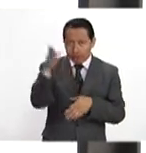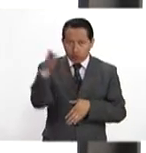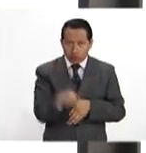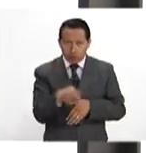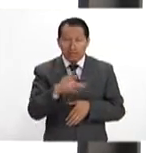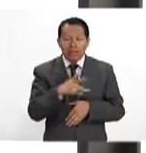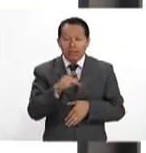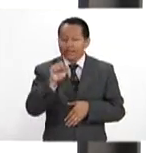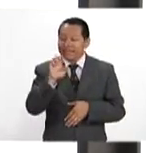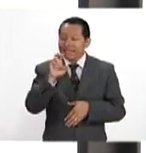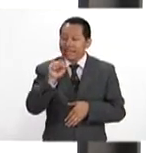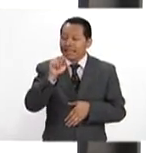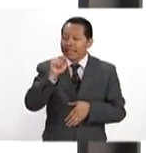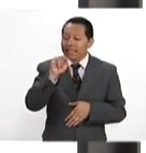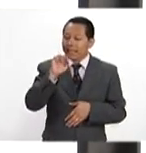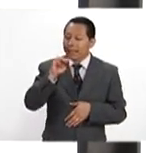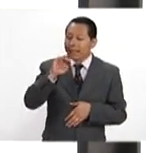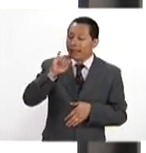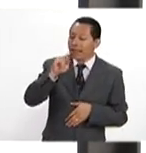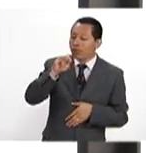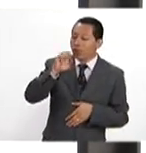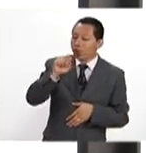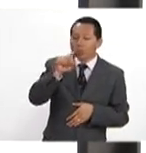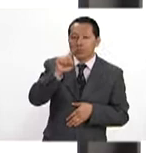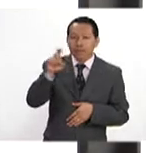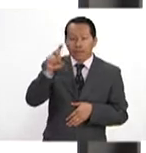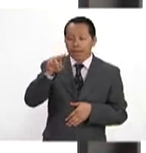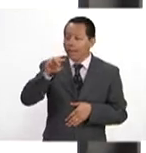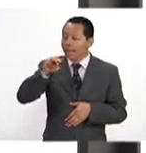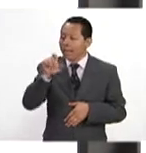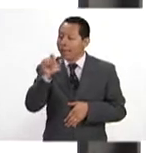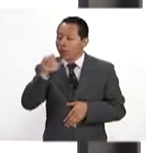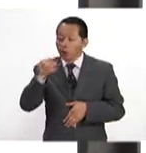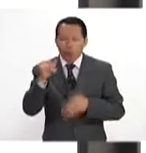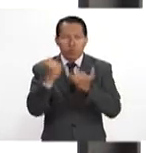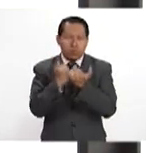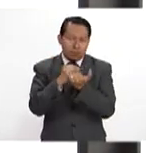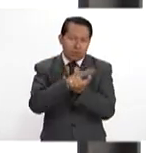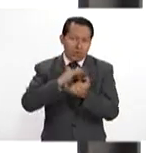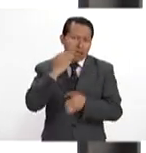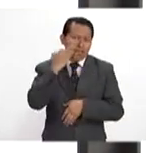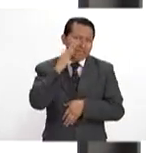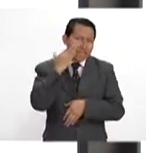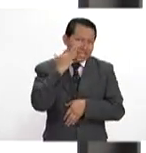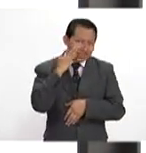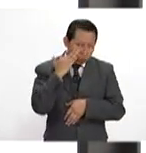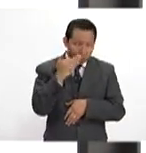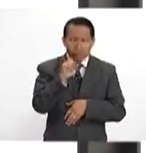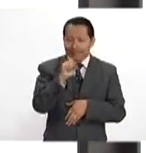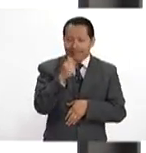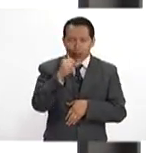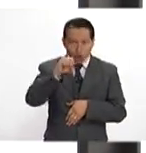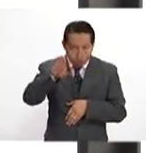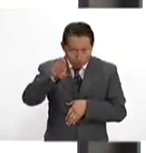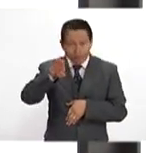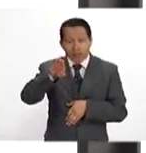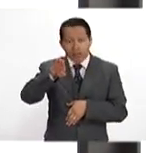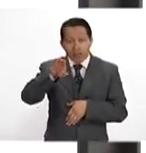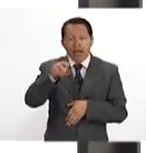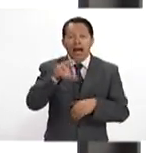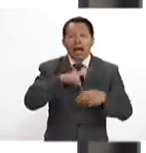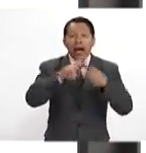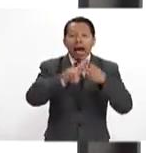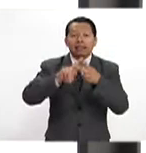www.gov.mx/Sentimientos de México. Nuestras páginas en redes sociales, a través de la página de Facebook de la Secretaría de Gobernación, tenemos el